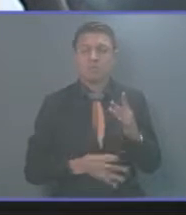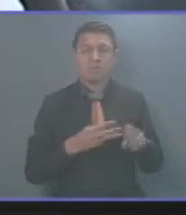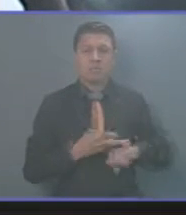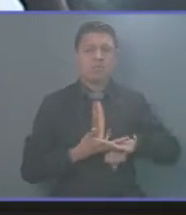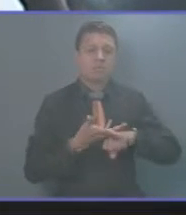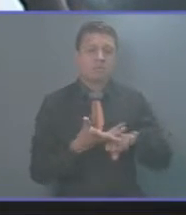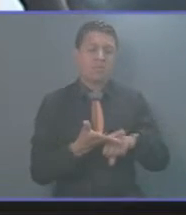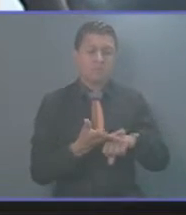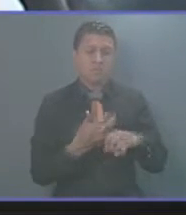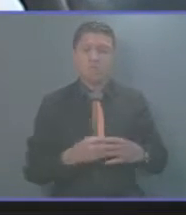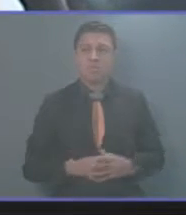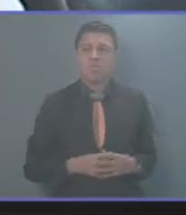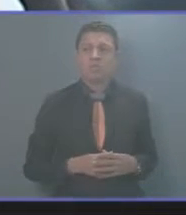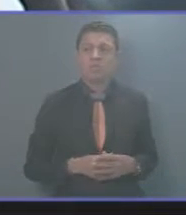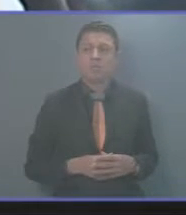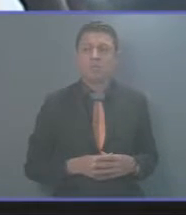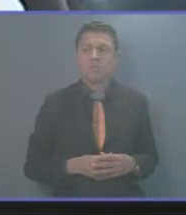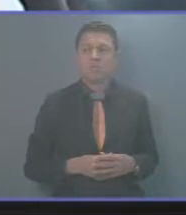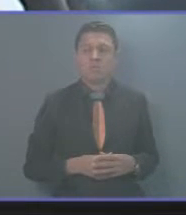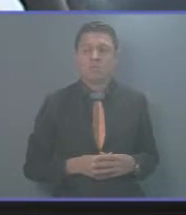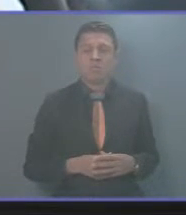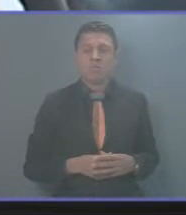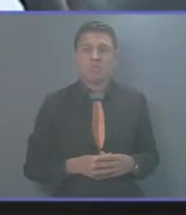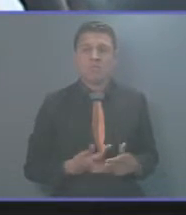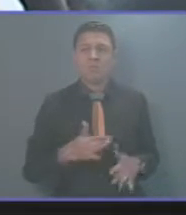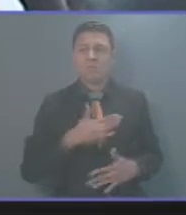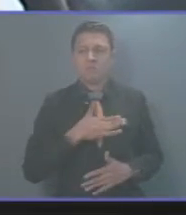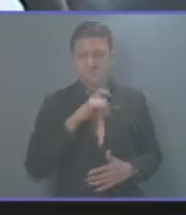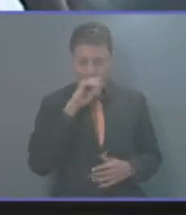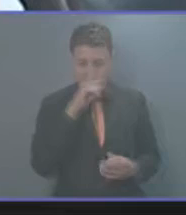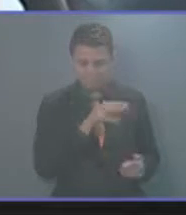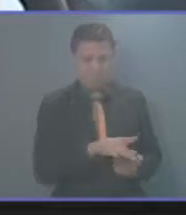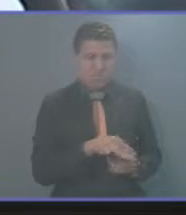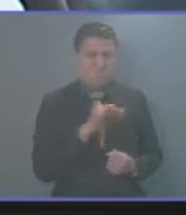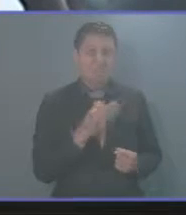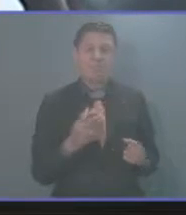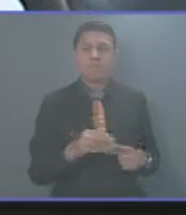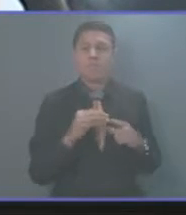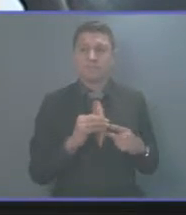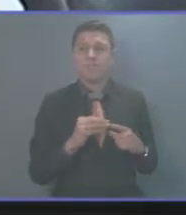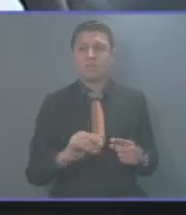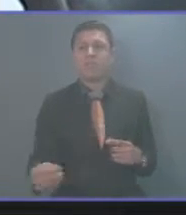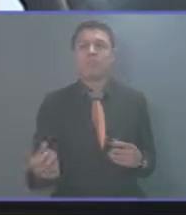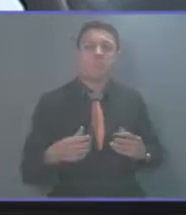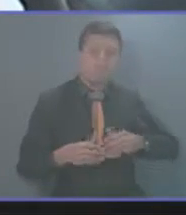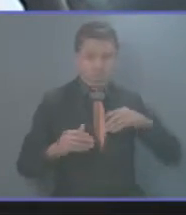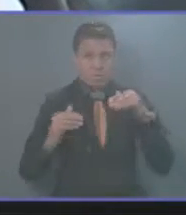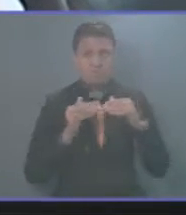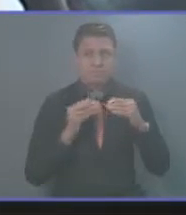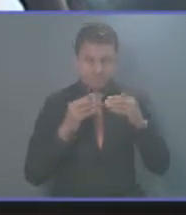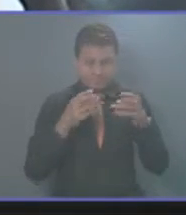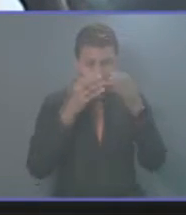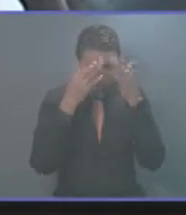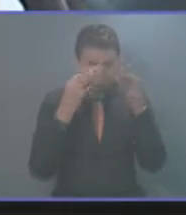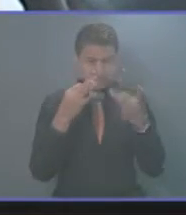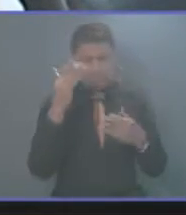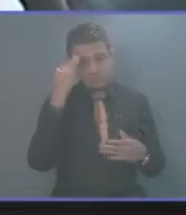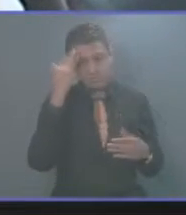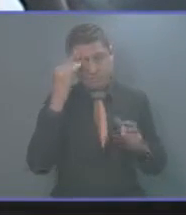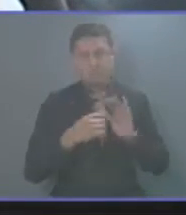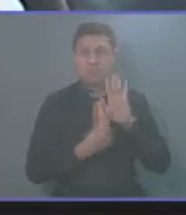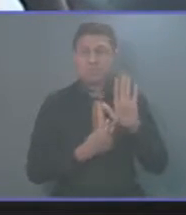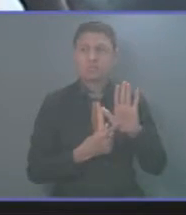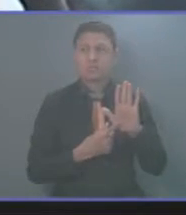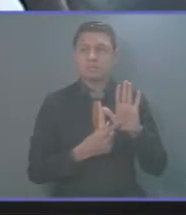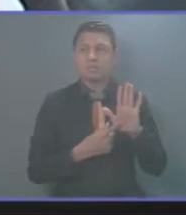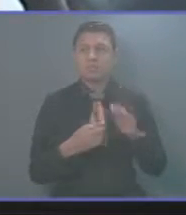transporte terrestre tránsito y seguridad vial contenida en el expediente objeto de estudio hacia el dictamen que se hace el conocimiento